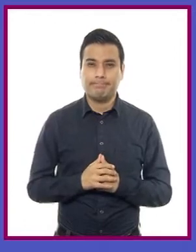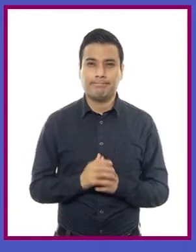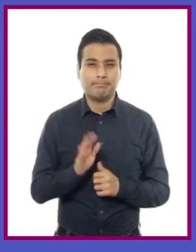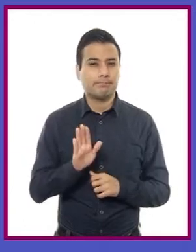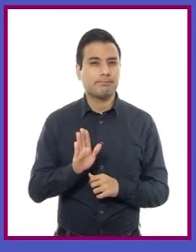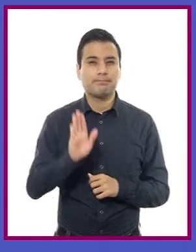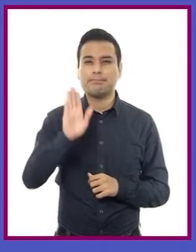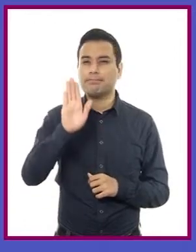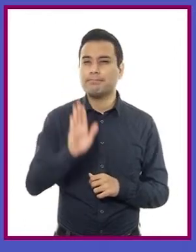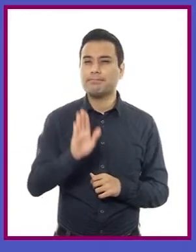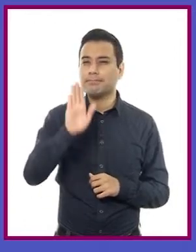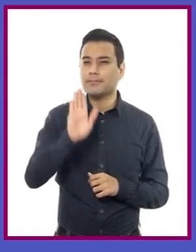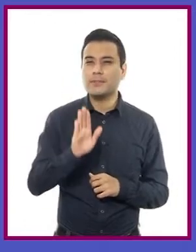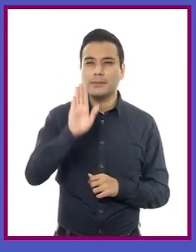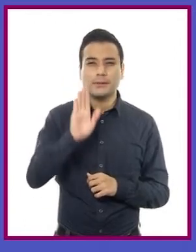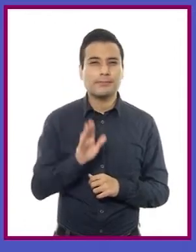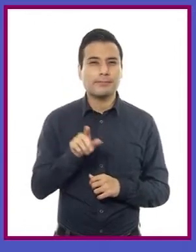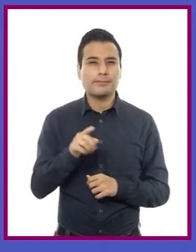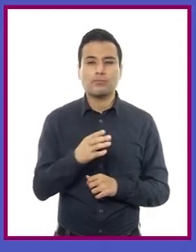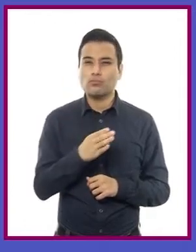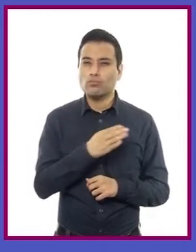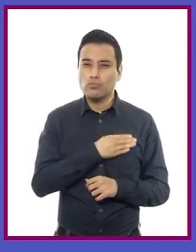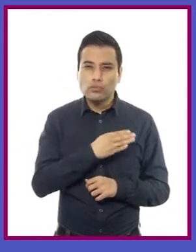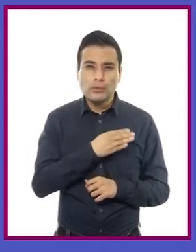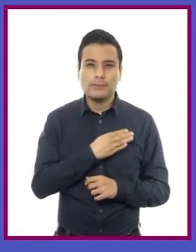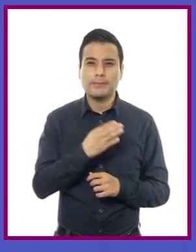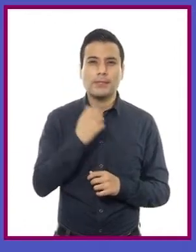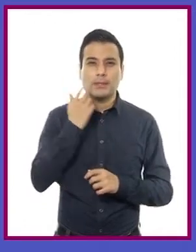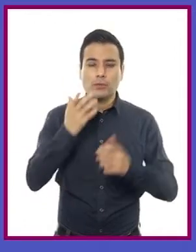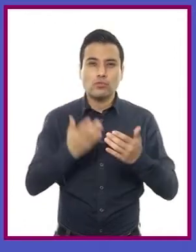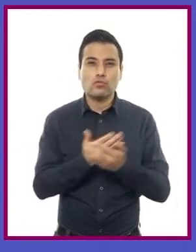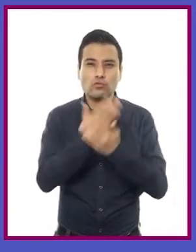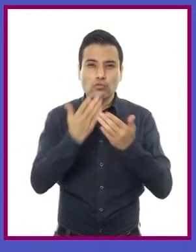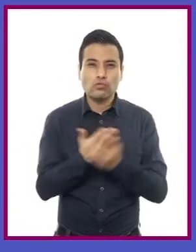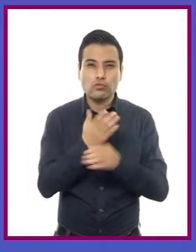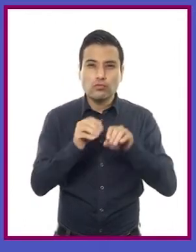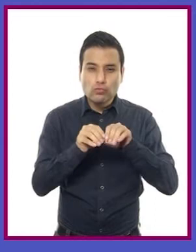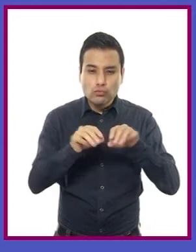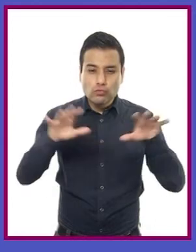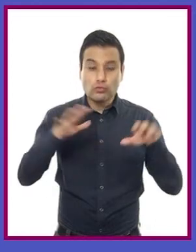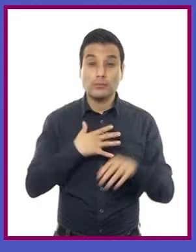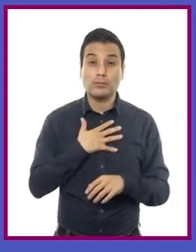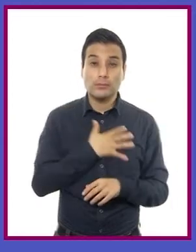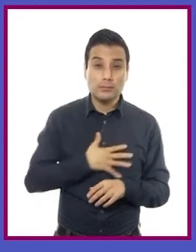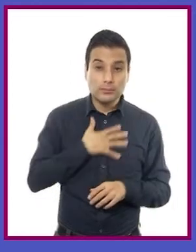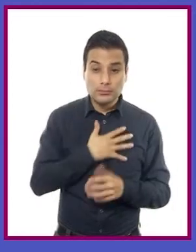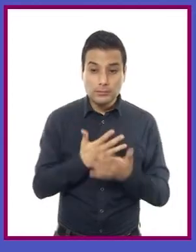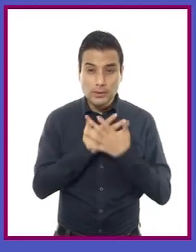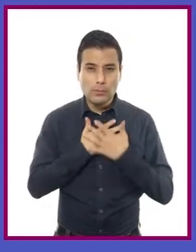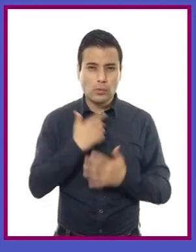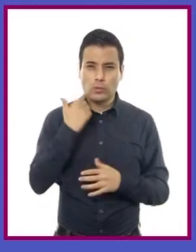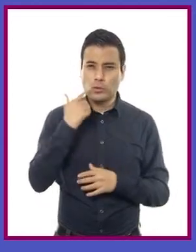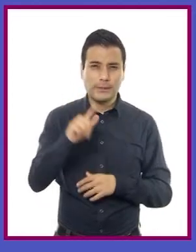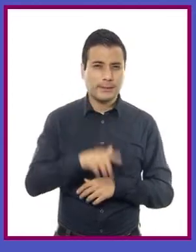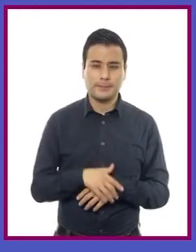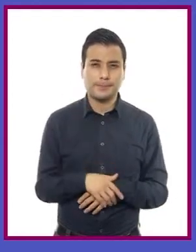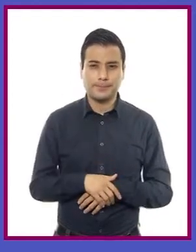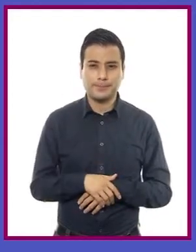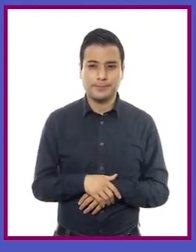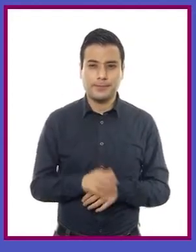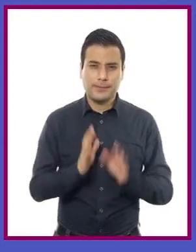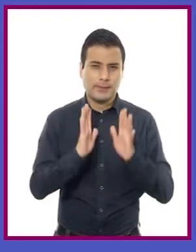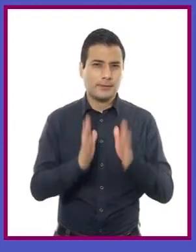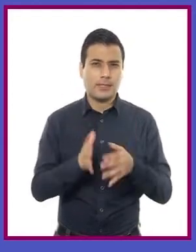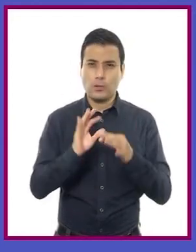Parece la disponible, la acogedora, que solo busca la fecundación, no el placer ni el famoso amor para sentir. Ya